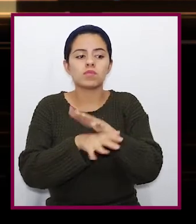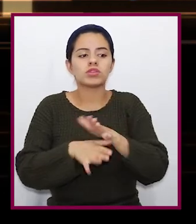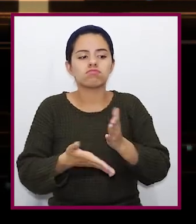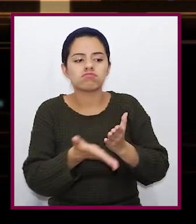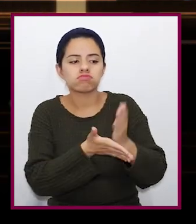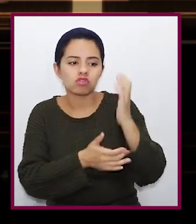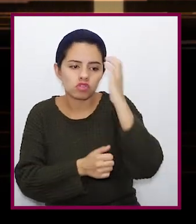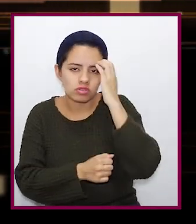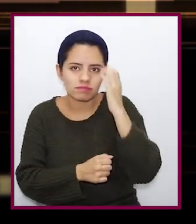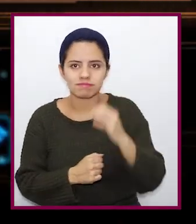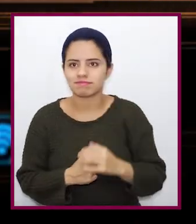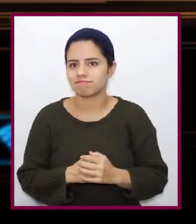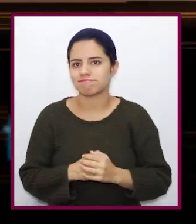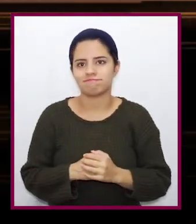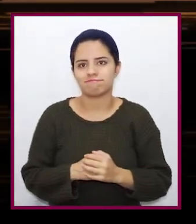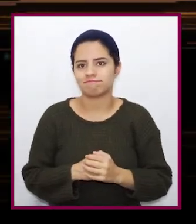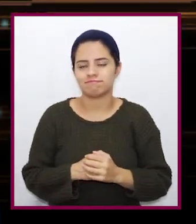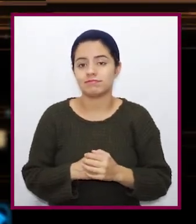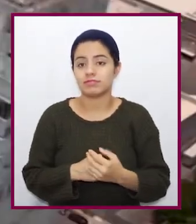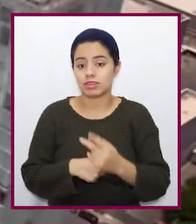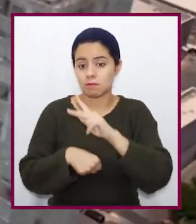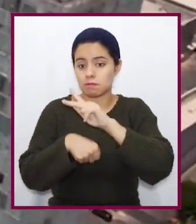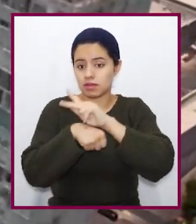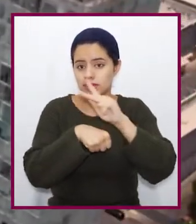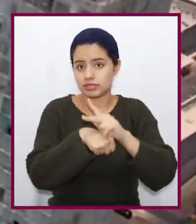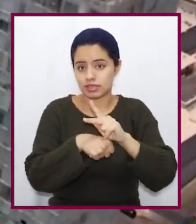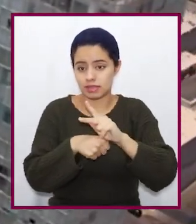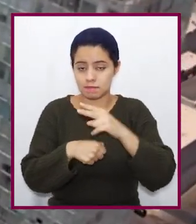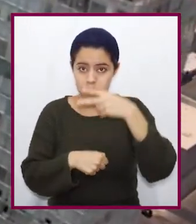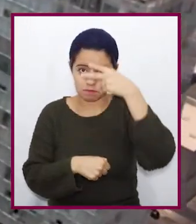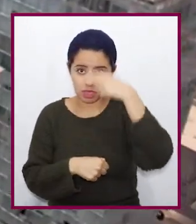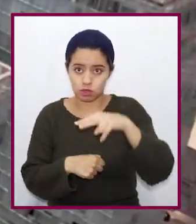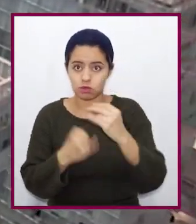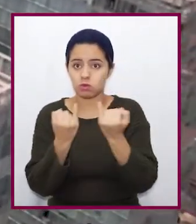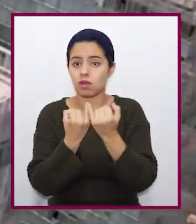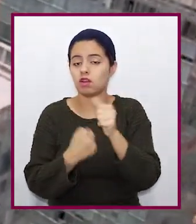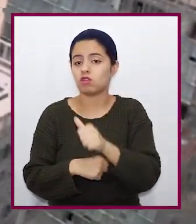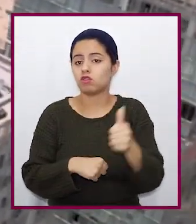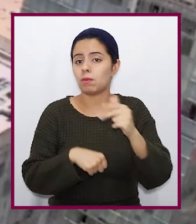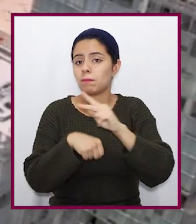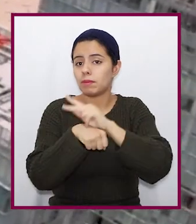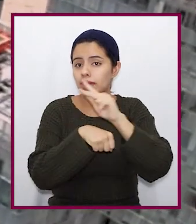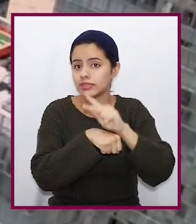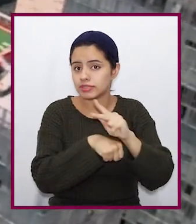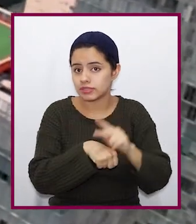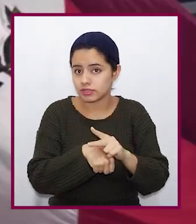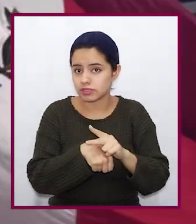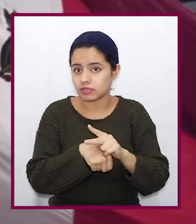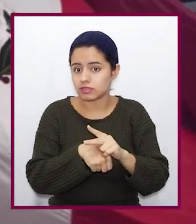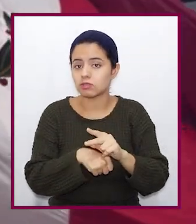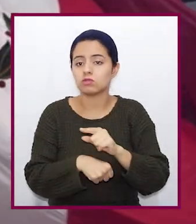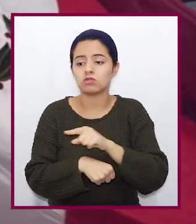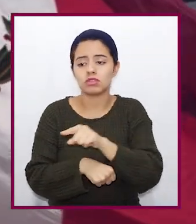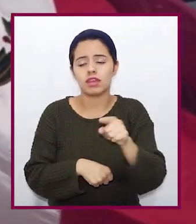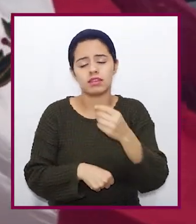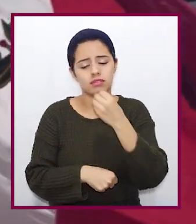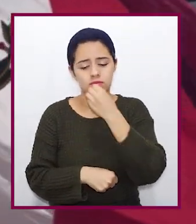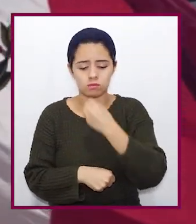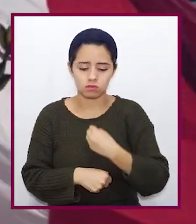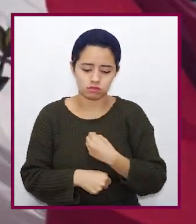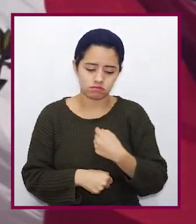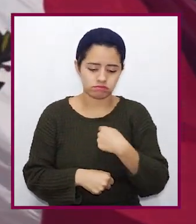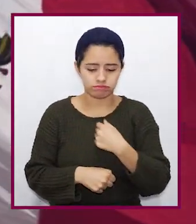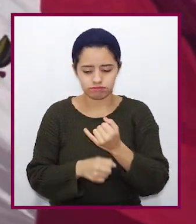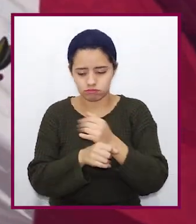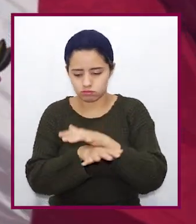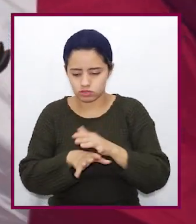de inseguridad en los países, no solamente en México, sino en muchos otros, no es así. No tenemos por qué sacrificar derechos. Y bueno, en ese